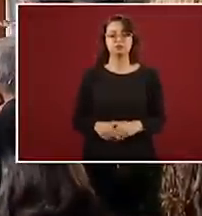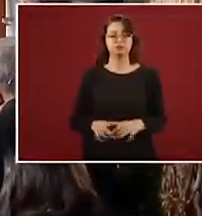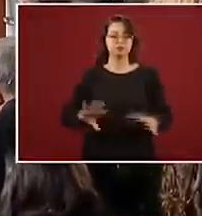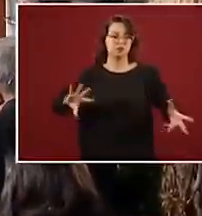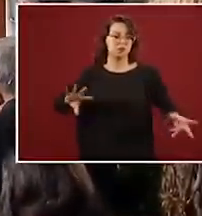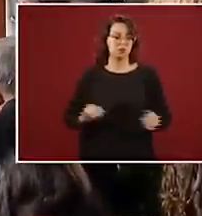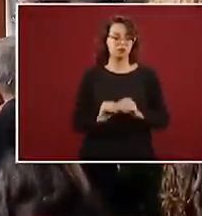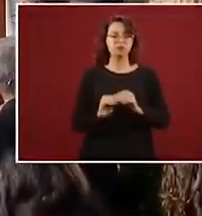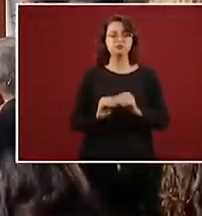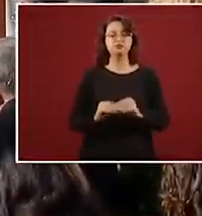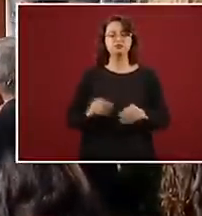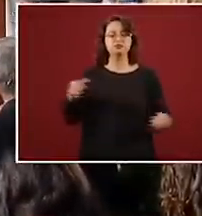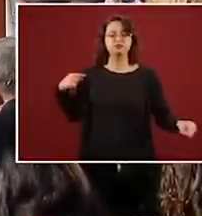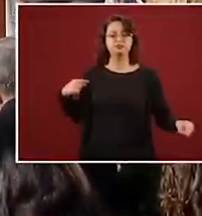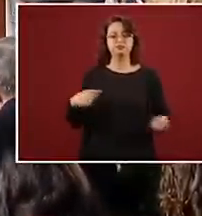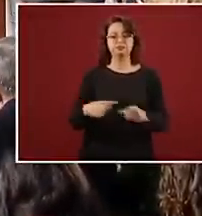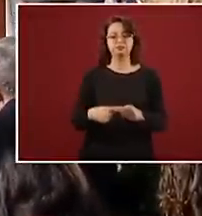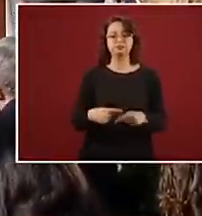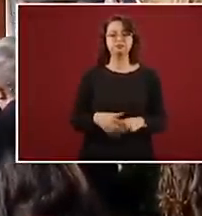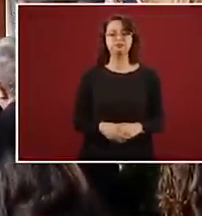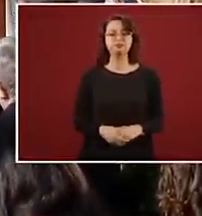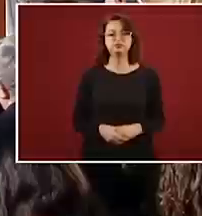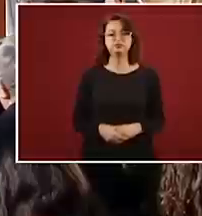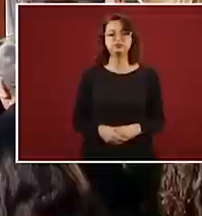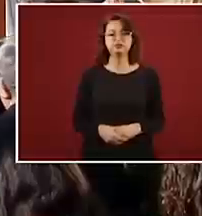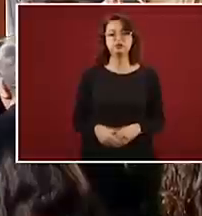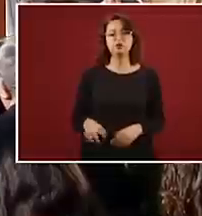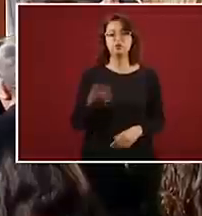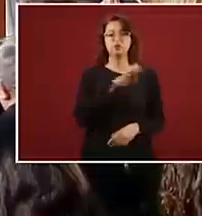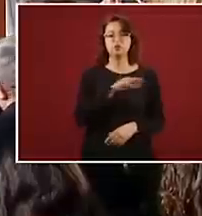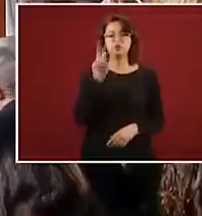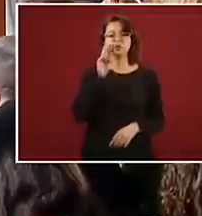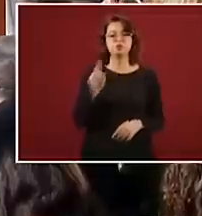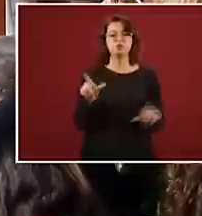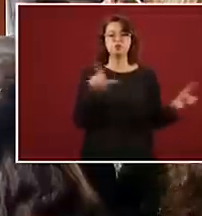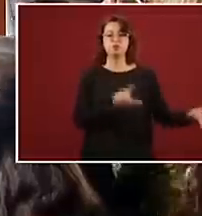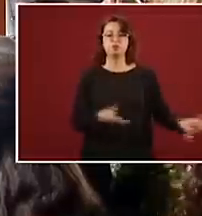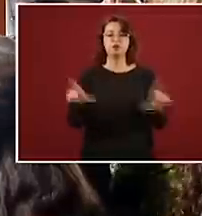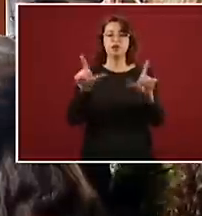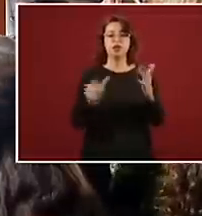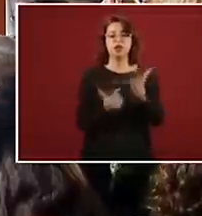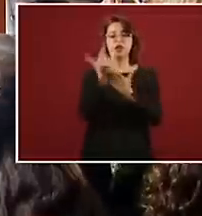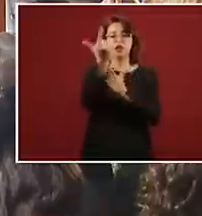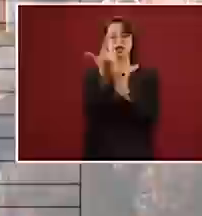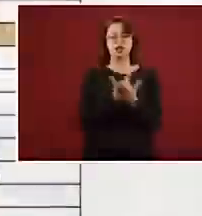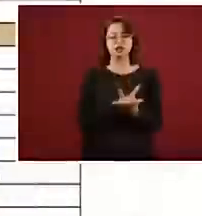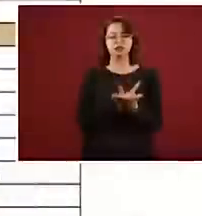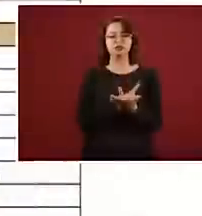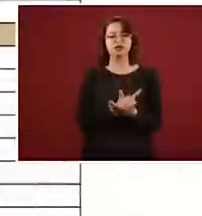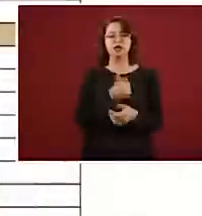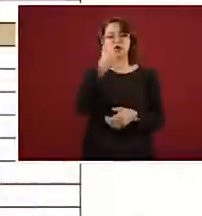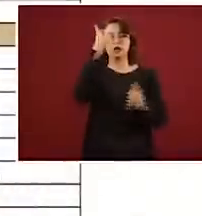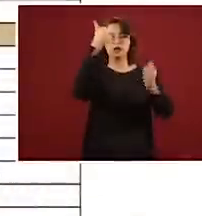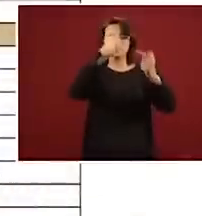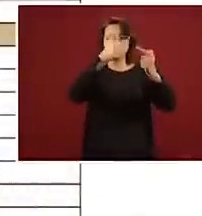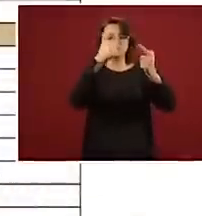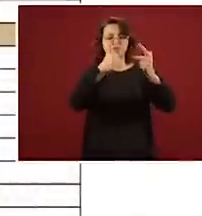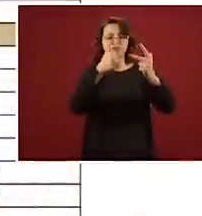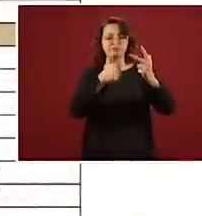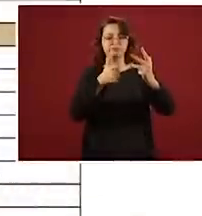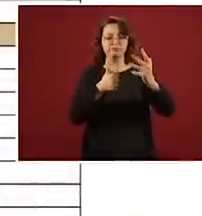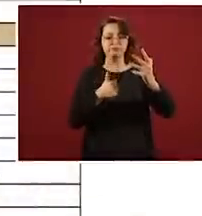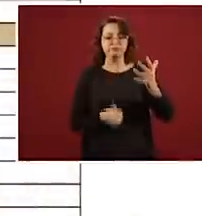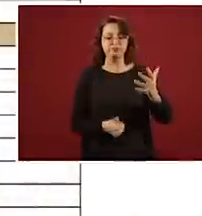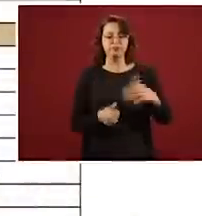proceso. Seguimos en la siguiente lámina, podemos ver la lista de todas las aeronaves que se estarán vendiendo. Se